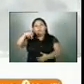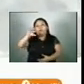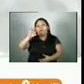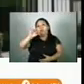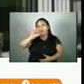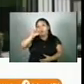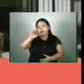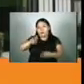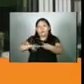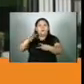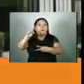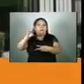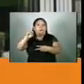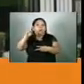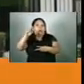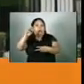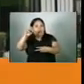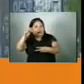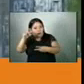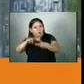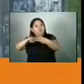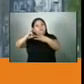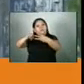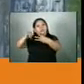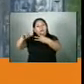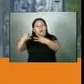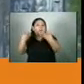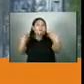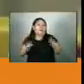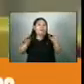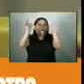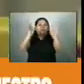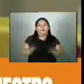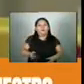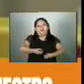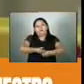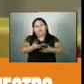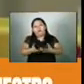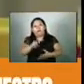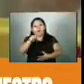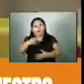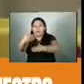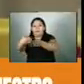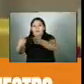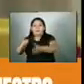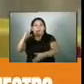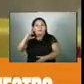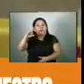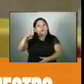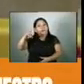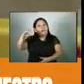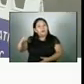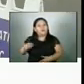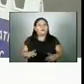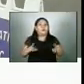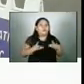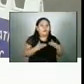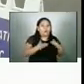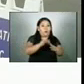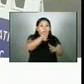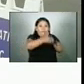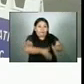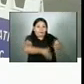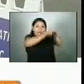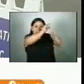BioNTech, Moderna y Janssen. Así lo comunica de manera oficial el portal de los CDC. Por otra parte, la directiva de la empresa